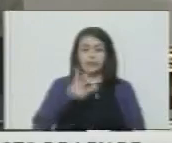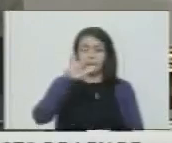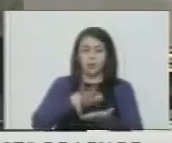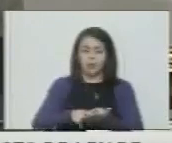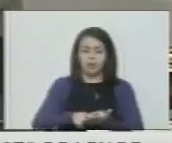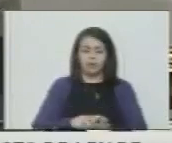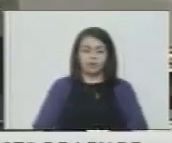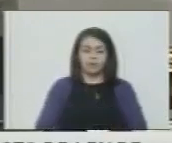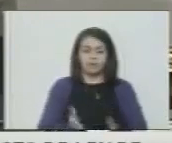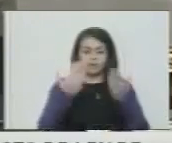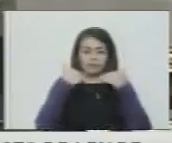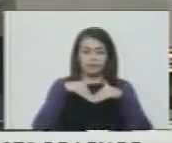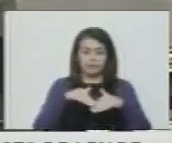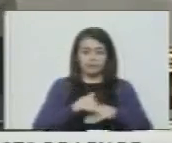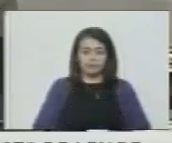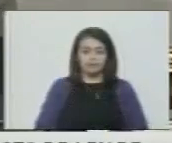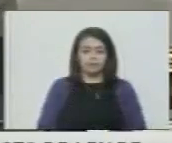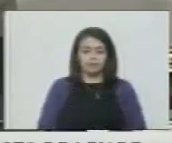Aprobado. Siguiente.